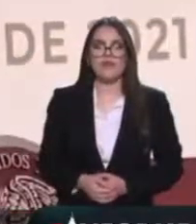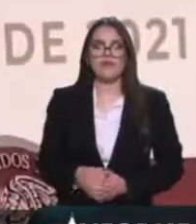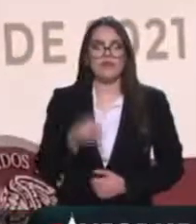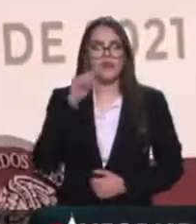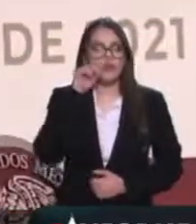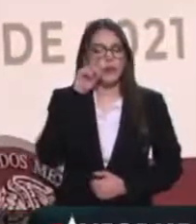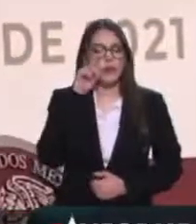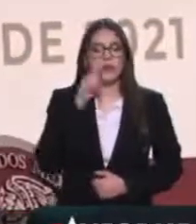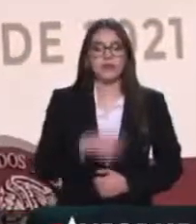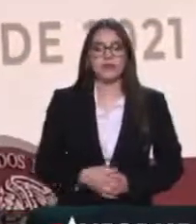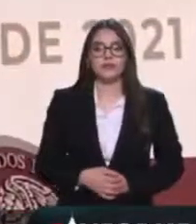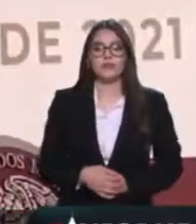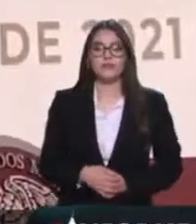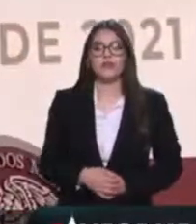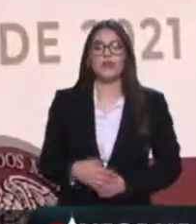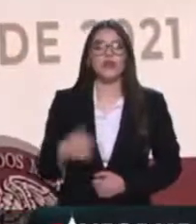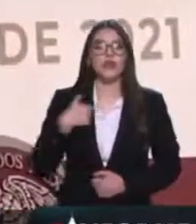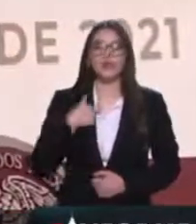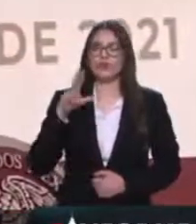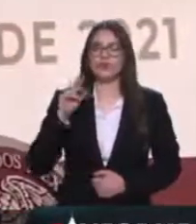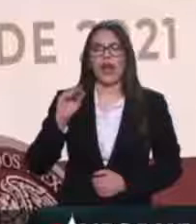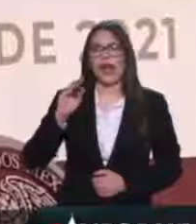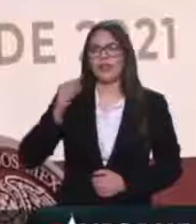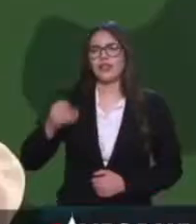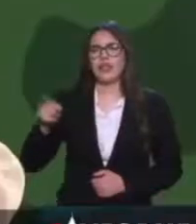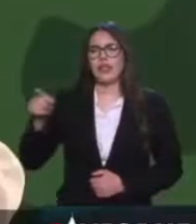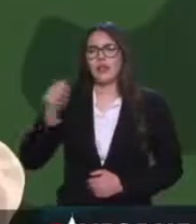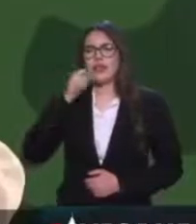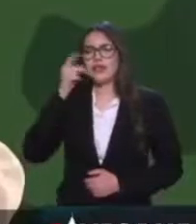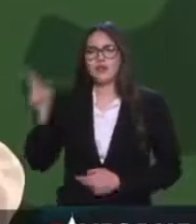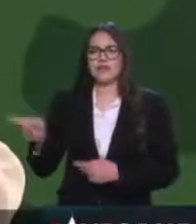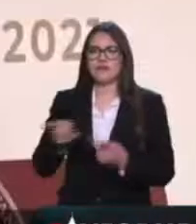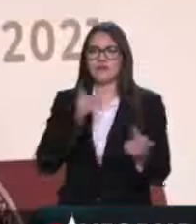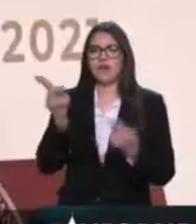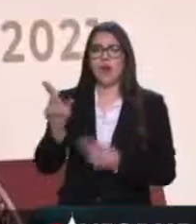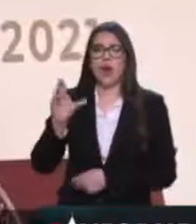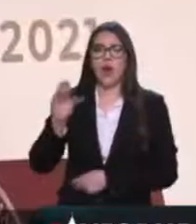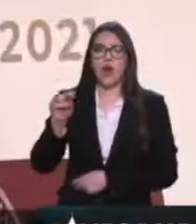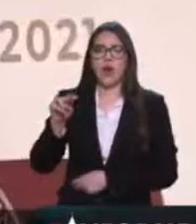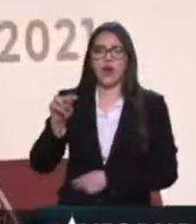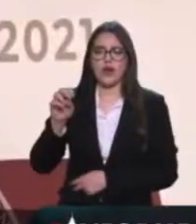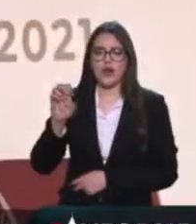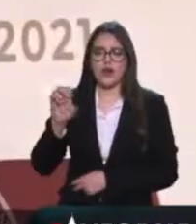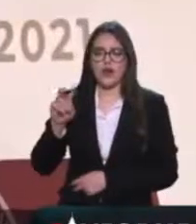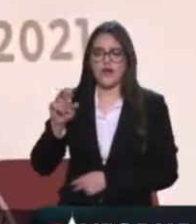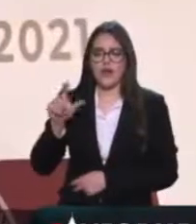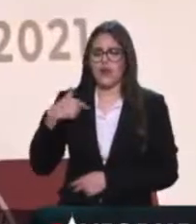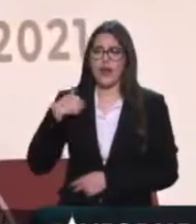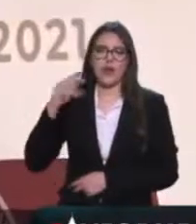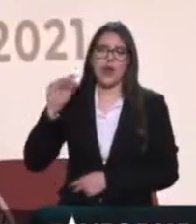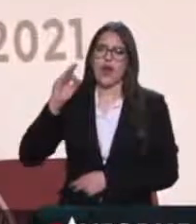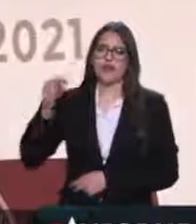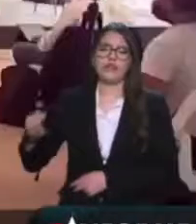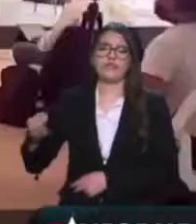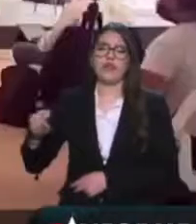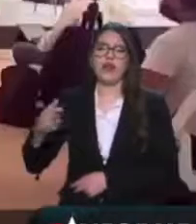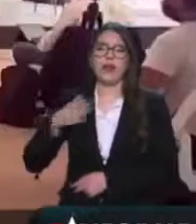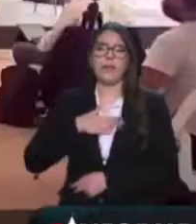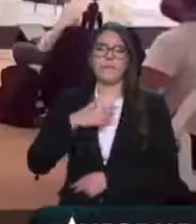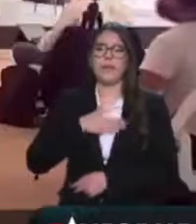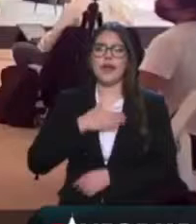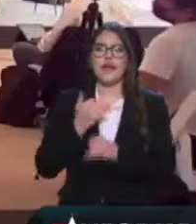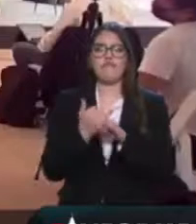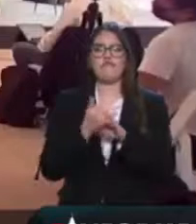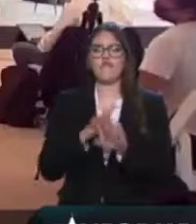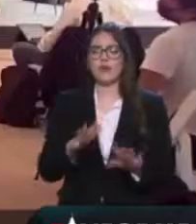No acepto el resultado de esa encuesta. Tengo otros datos. Es medición. Y creo